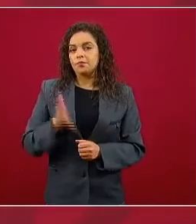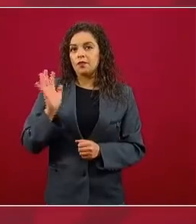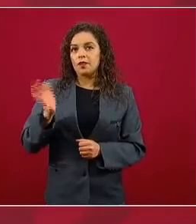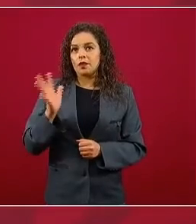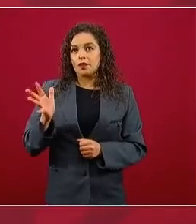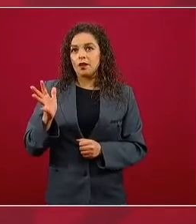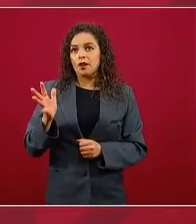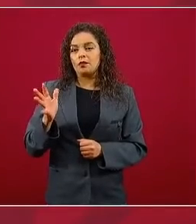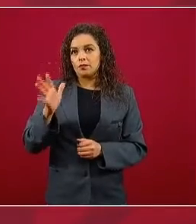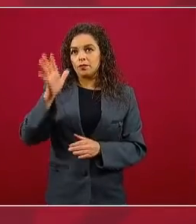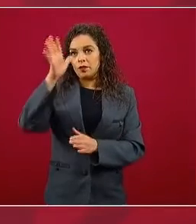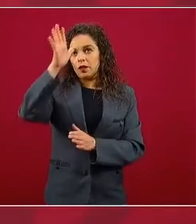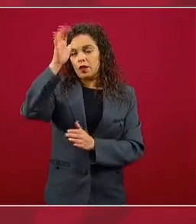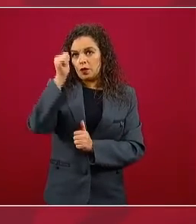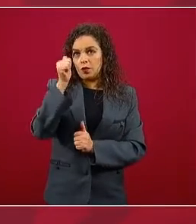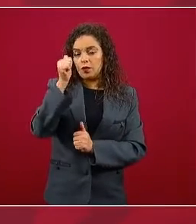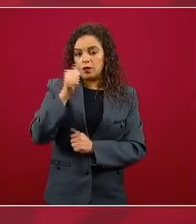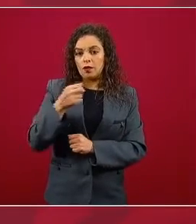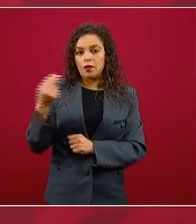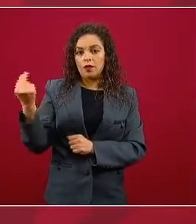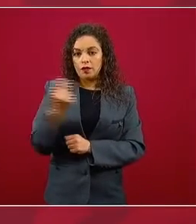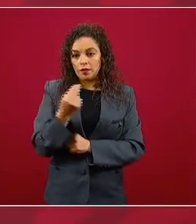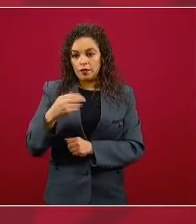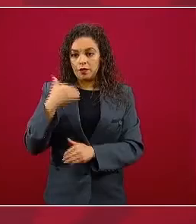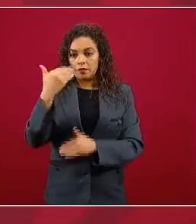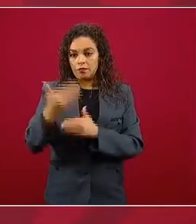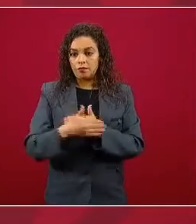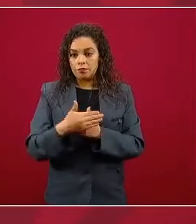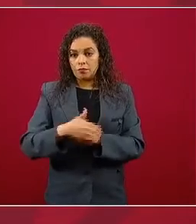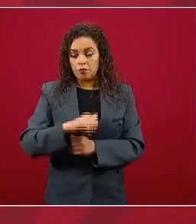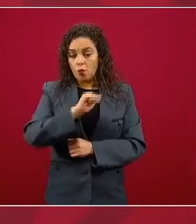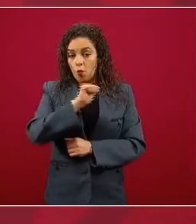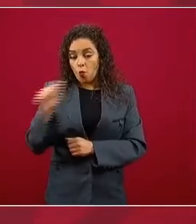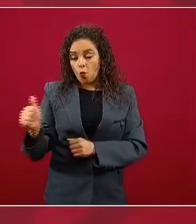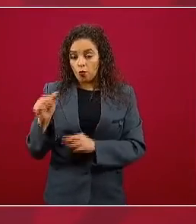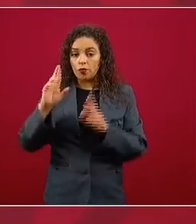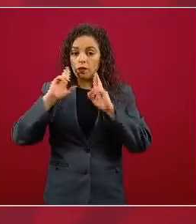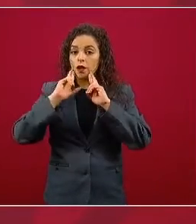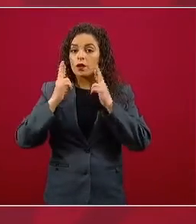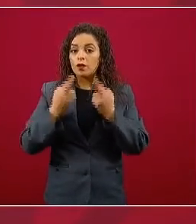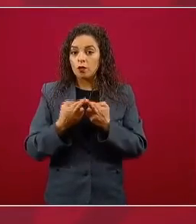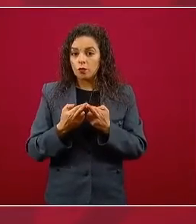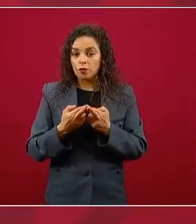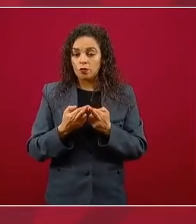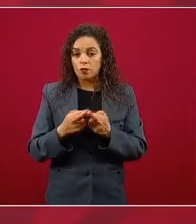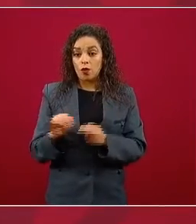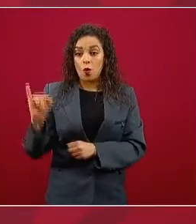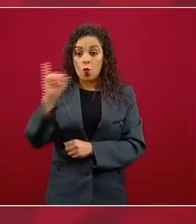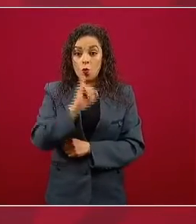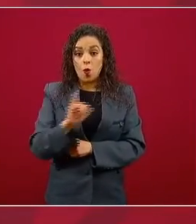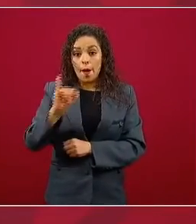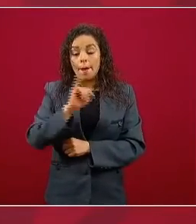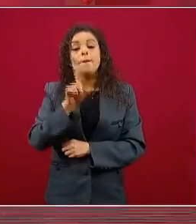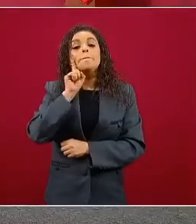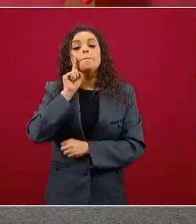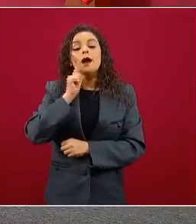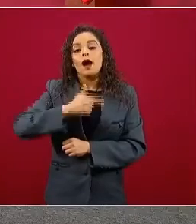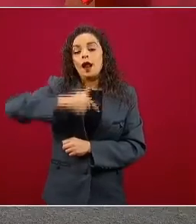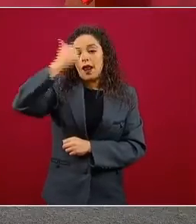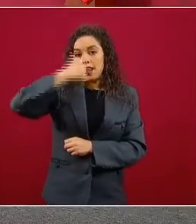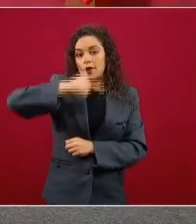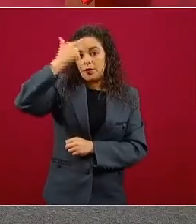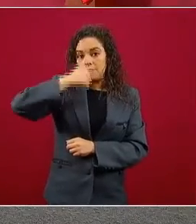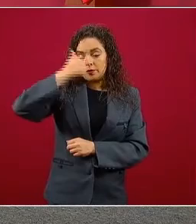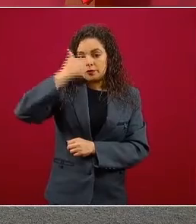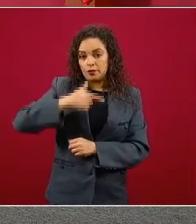acordó tener otra reunión evaluatoria el jueves, es decir, mañana por la noche, y